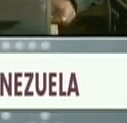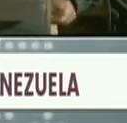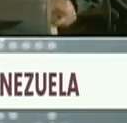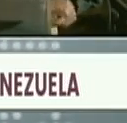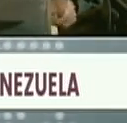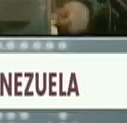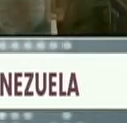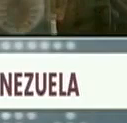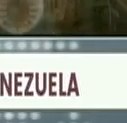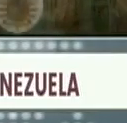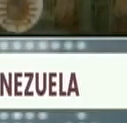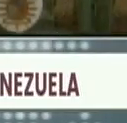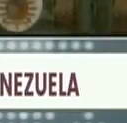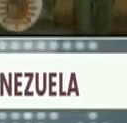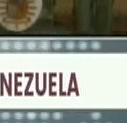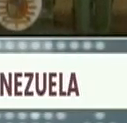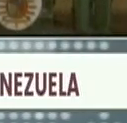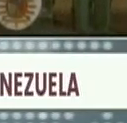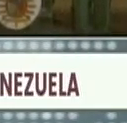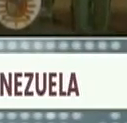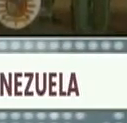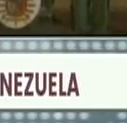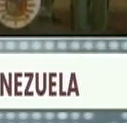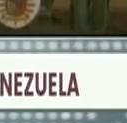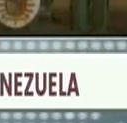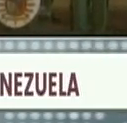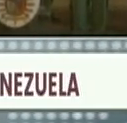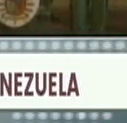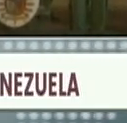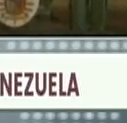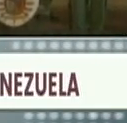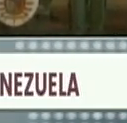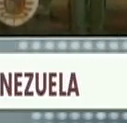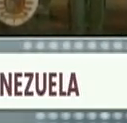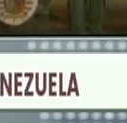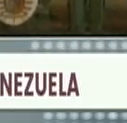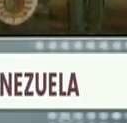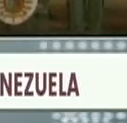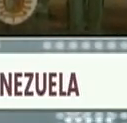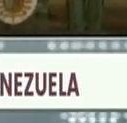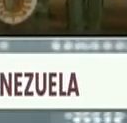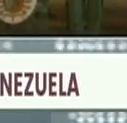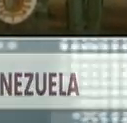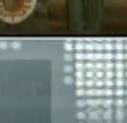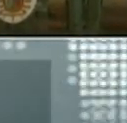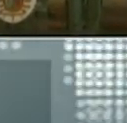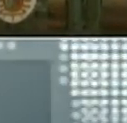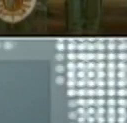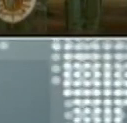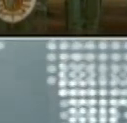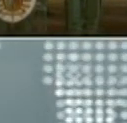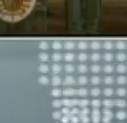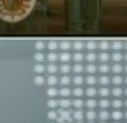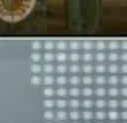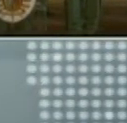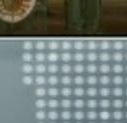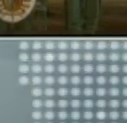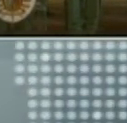todas sus instituciones de todo su pueblo rechazando todos los ataques